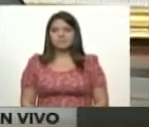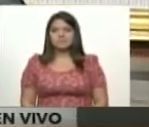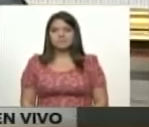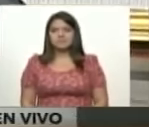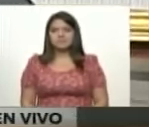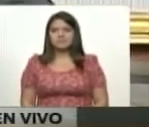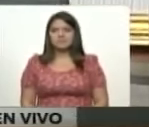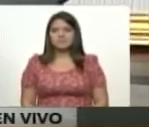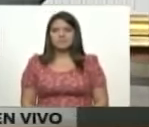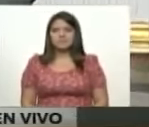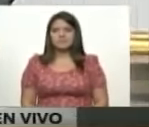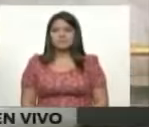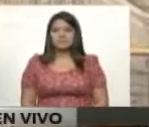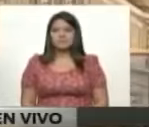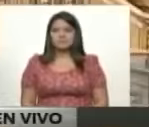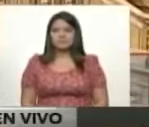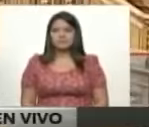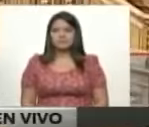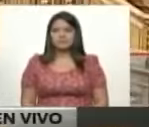Tengo la palabra.